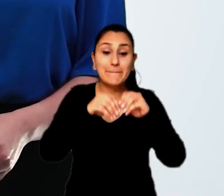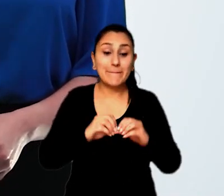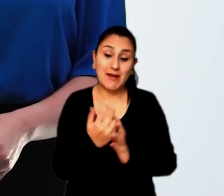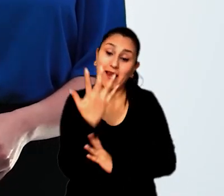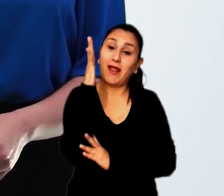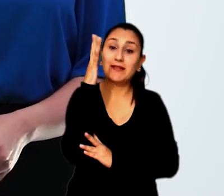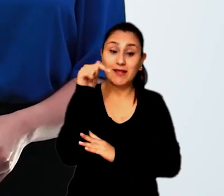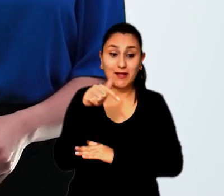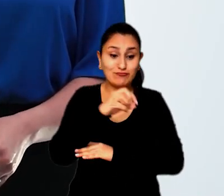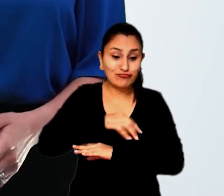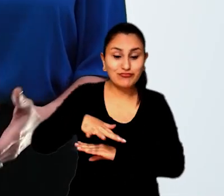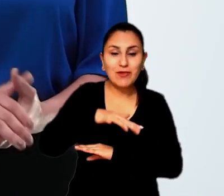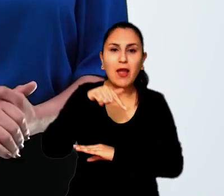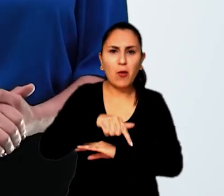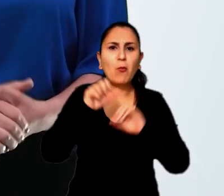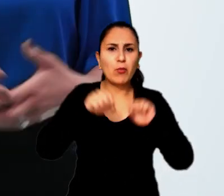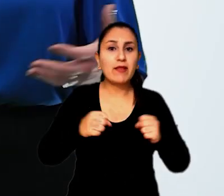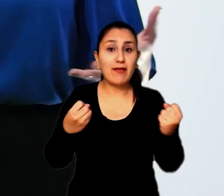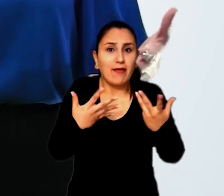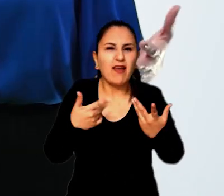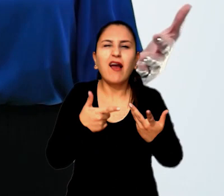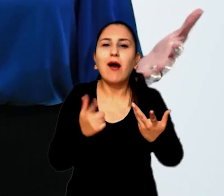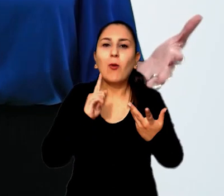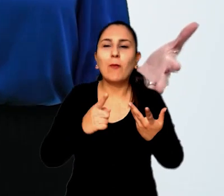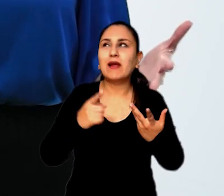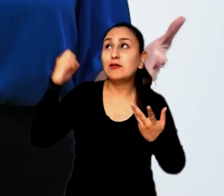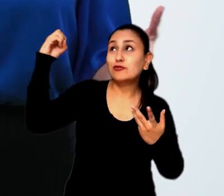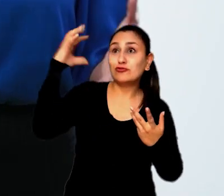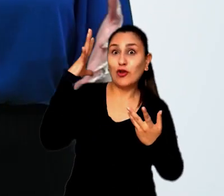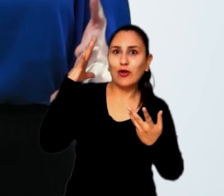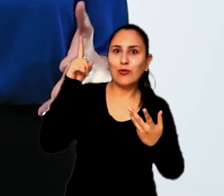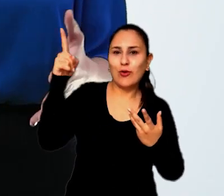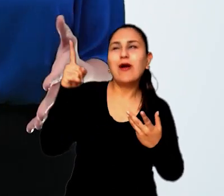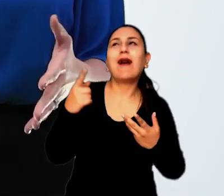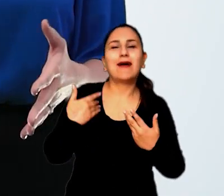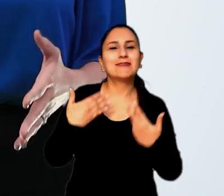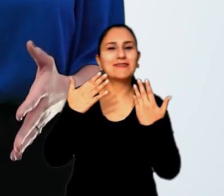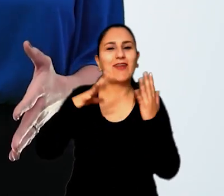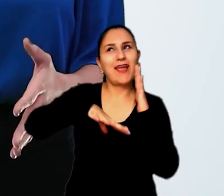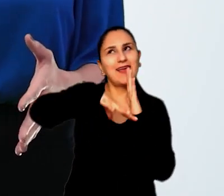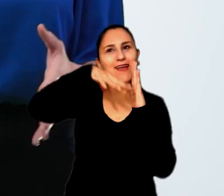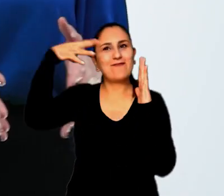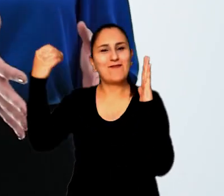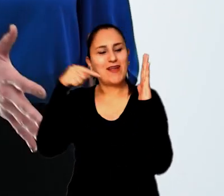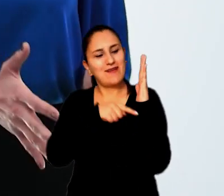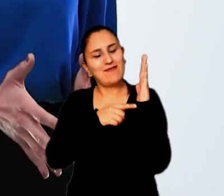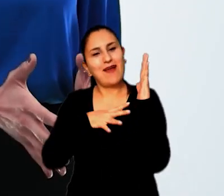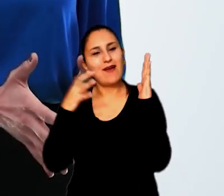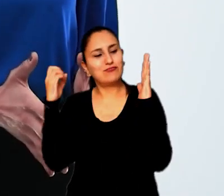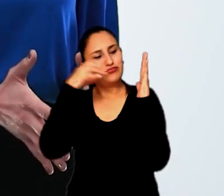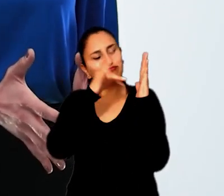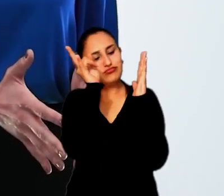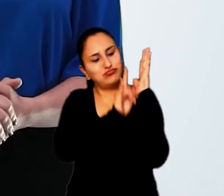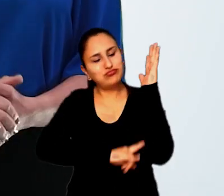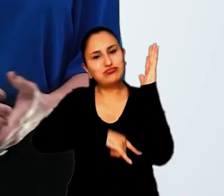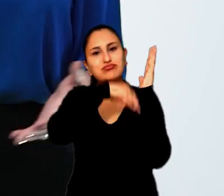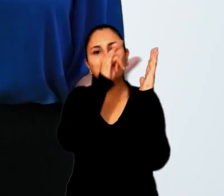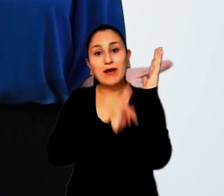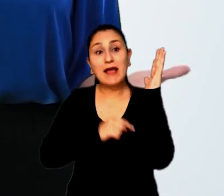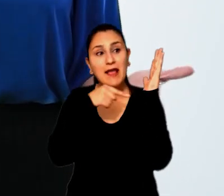de la luz solar como factor externo a la botella y reciclando nutrientes y agua en el interior